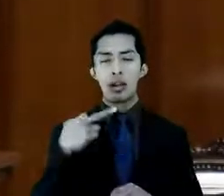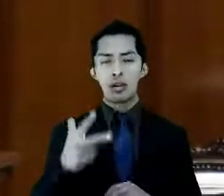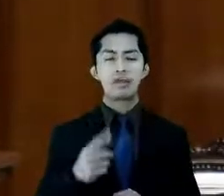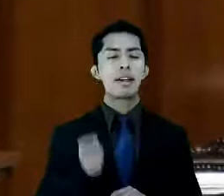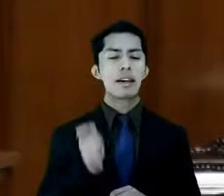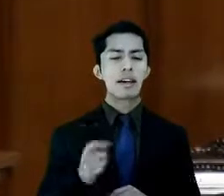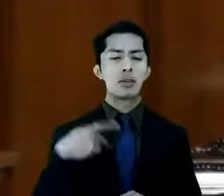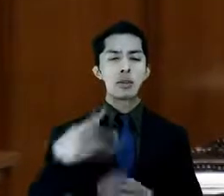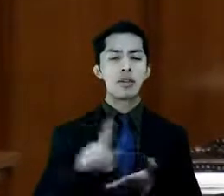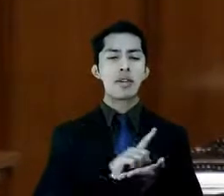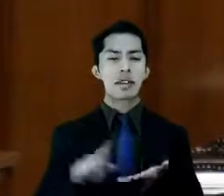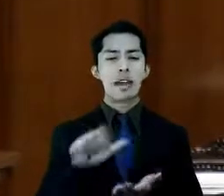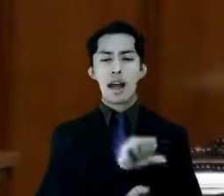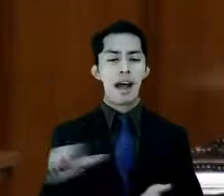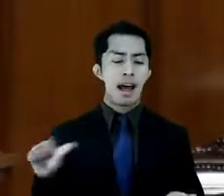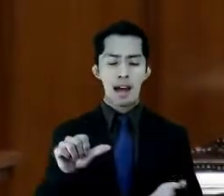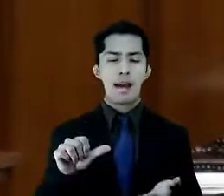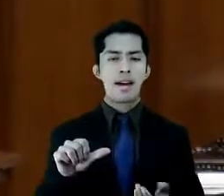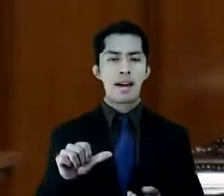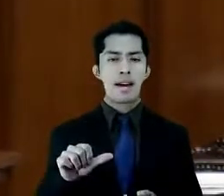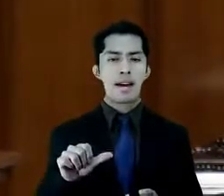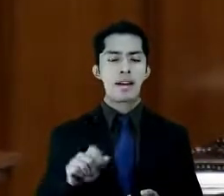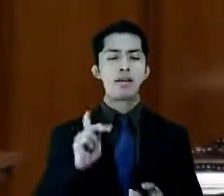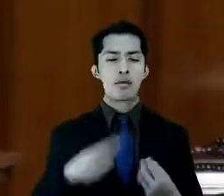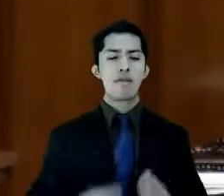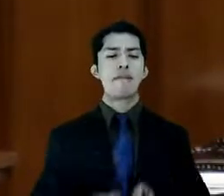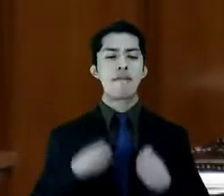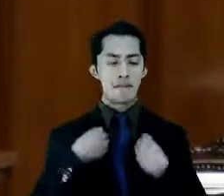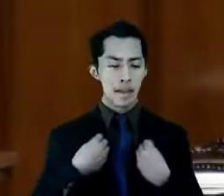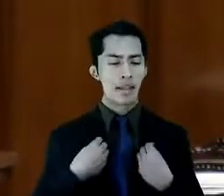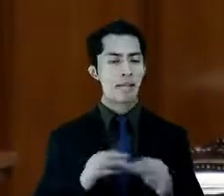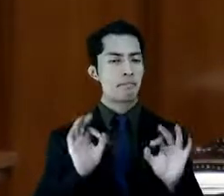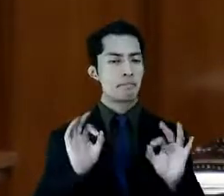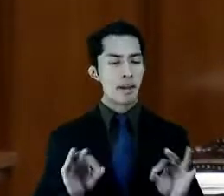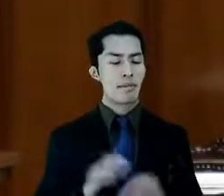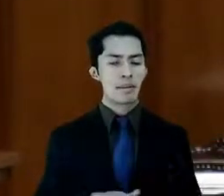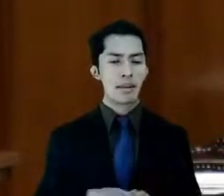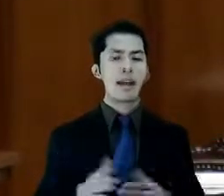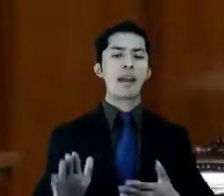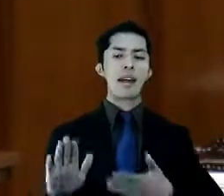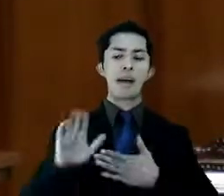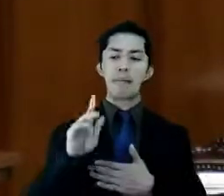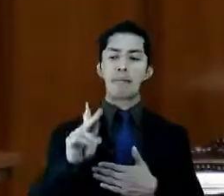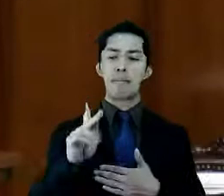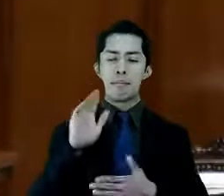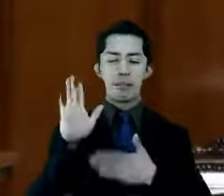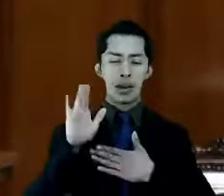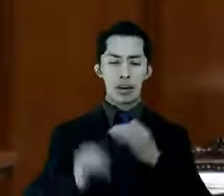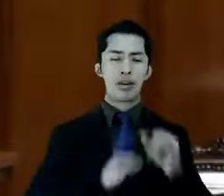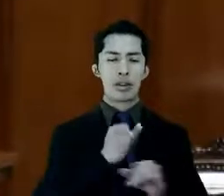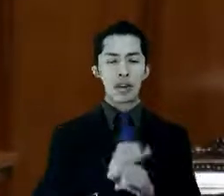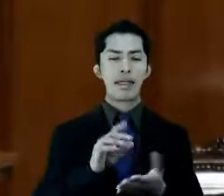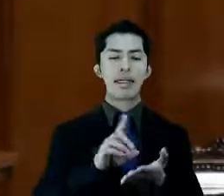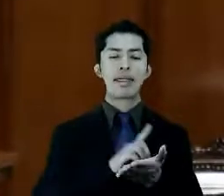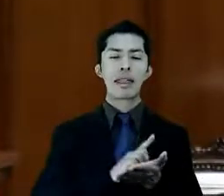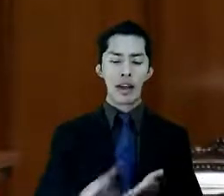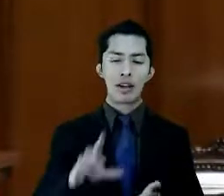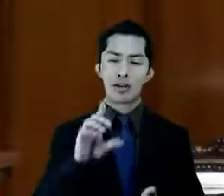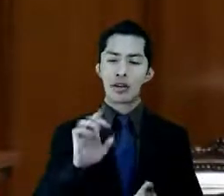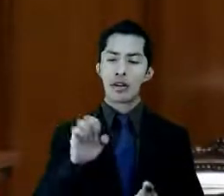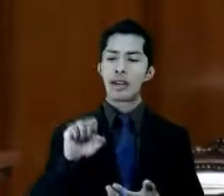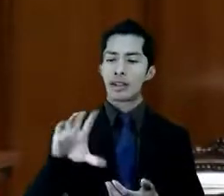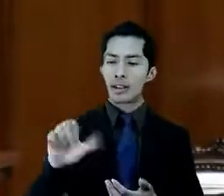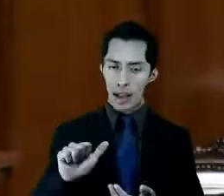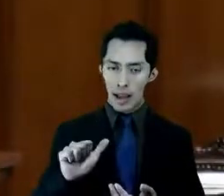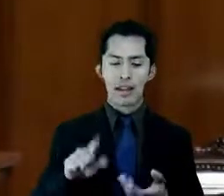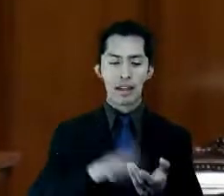parte del derecho a nivel de una vida adecuada. El Pacto Internacional de Derechos Económicos, Sociales y Culturales